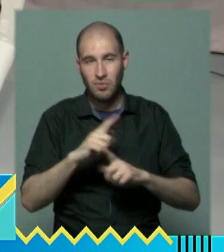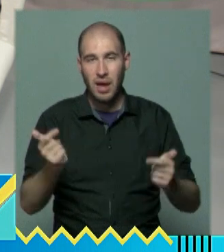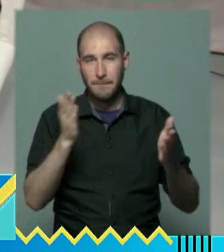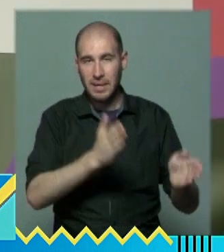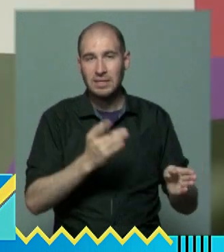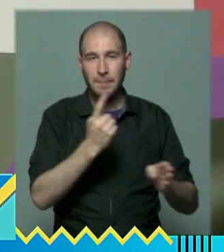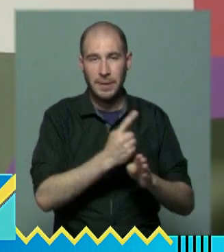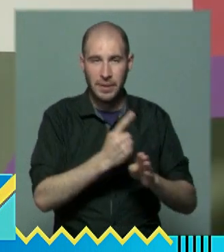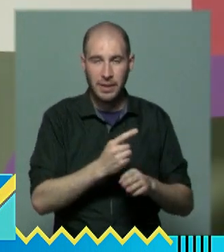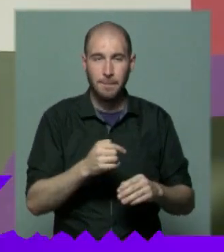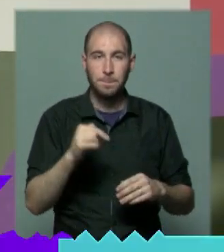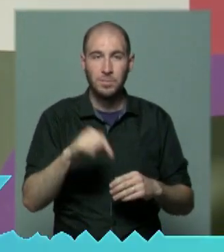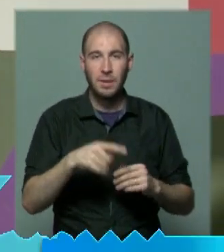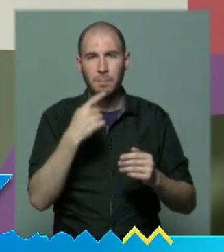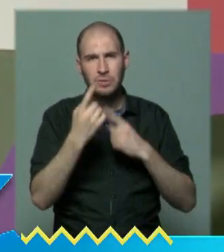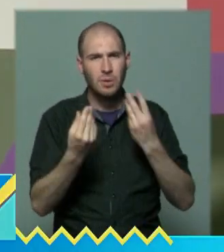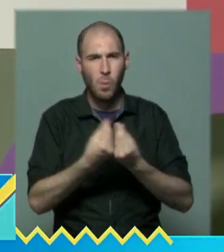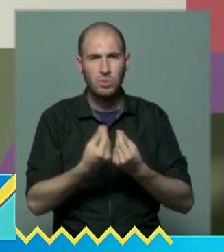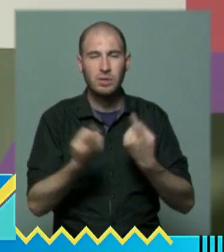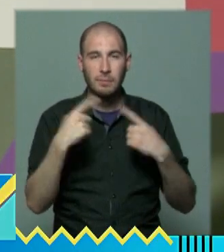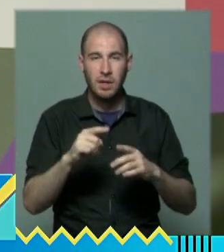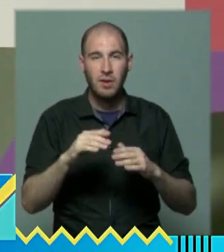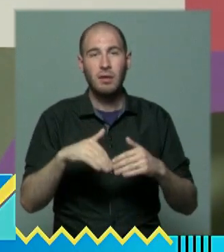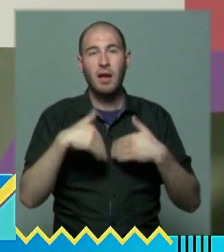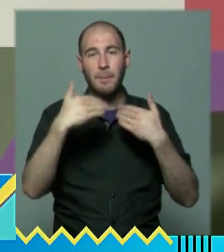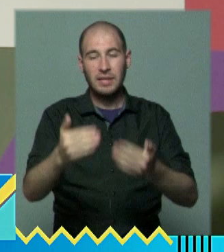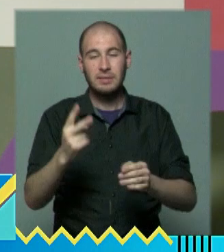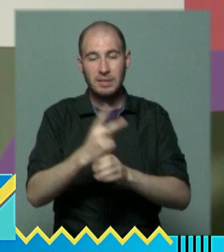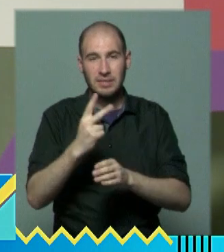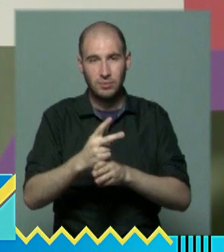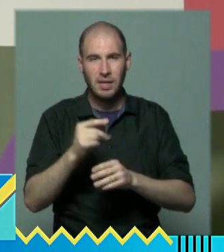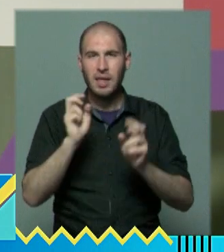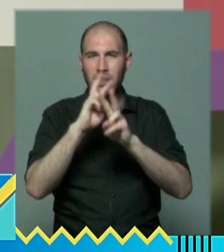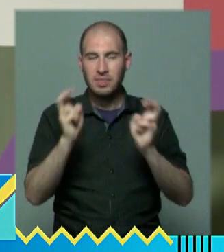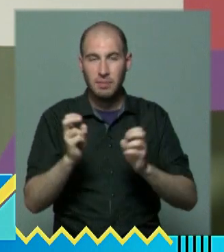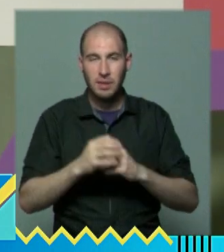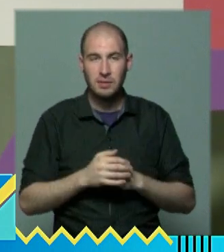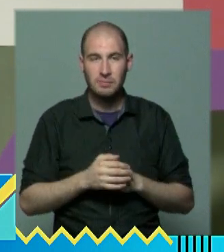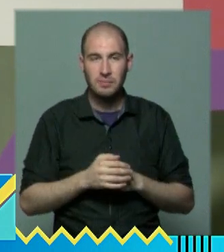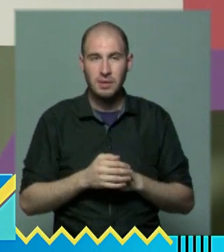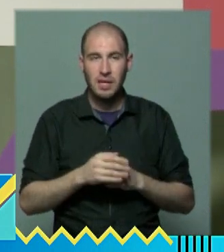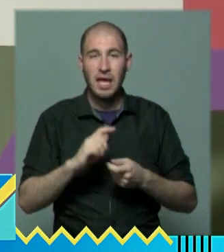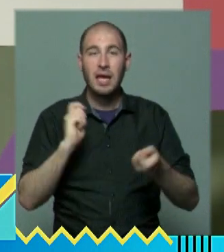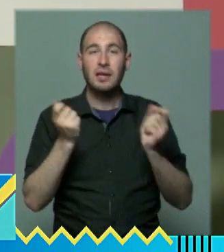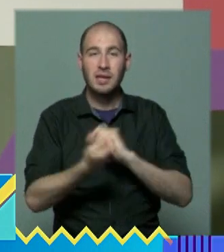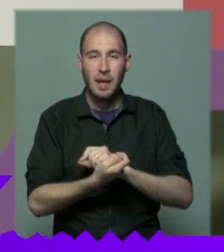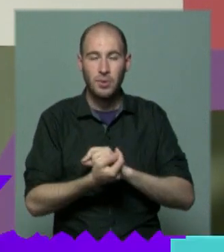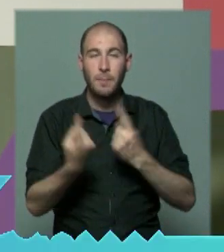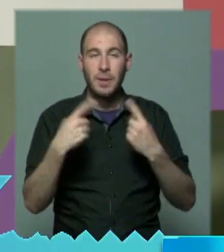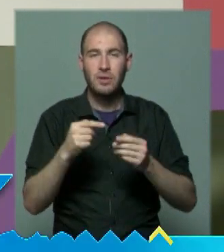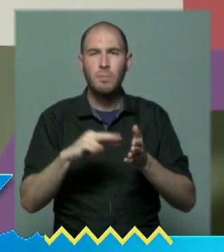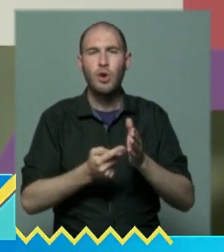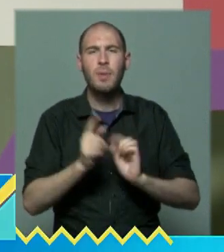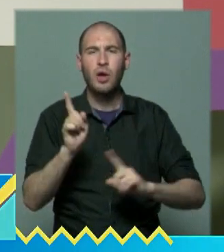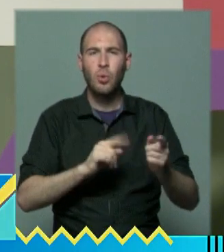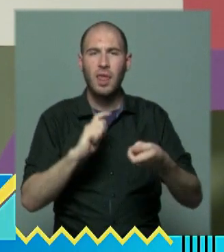primer bloque. La verdad que me quedan varias preguntas, pero ya lo vamos a dejar para el segundo bloque, lo que tiene que ver básicamente con los cambios, pero las consecuencias que